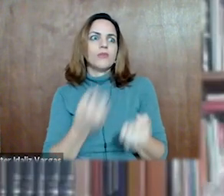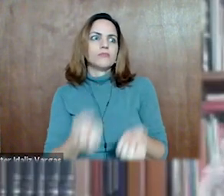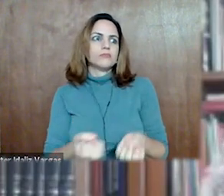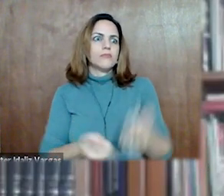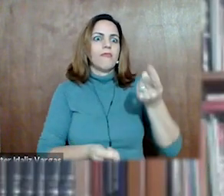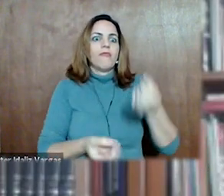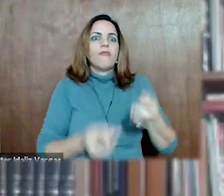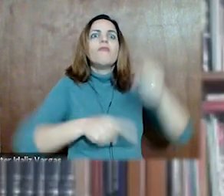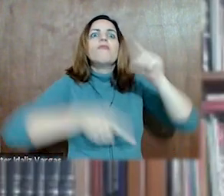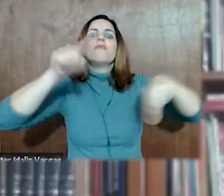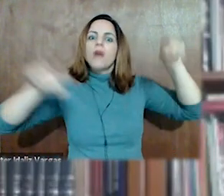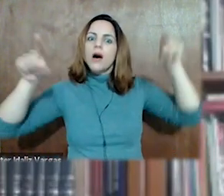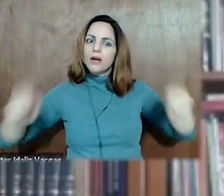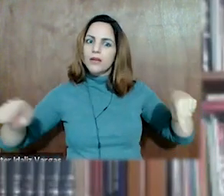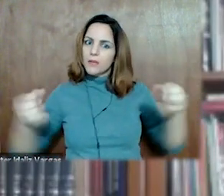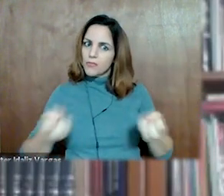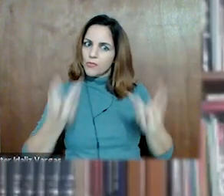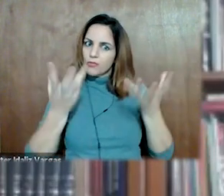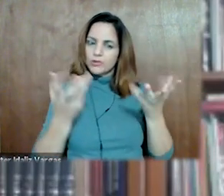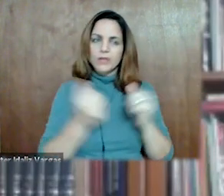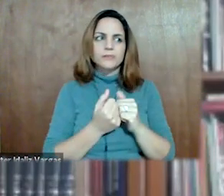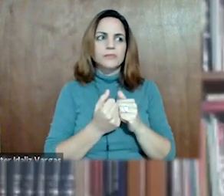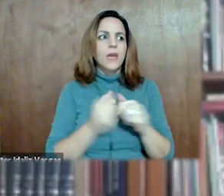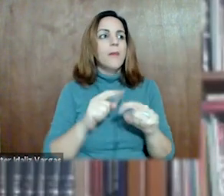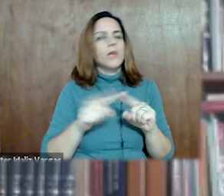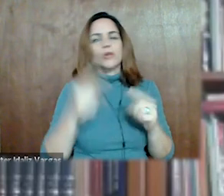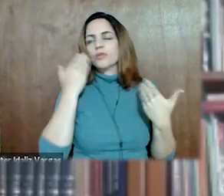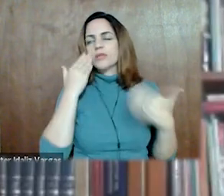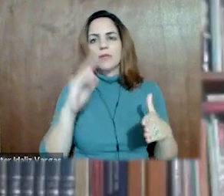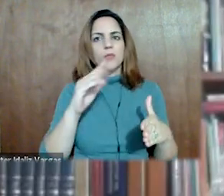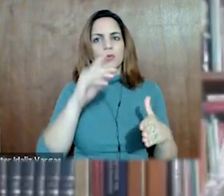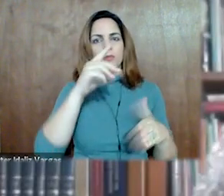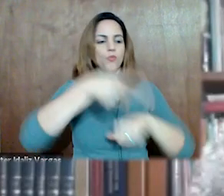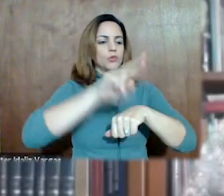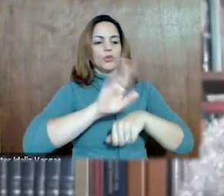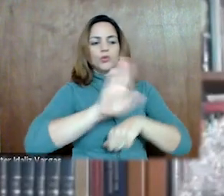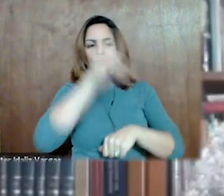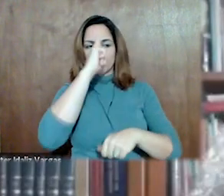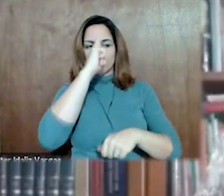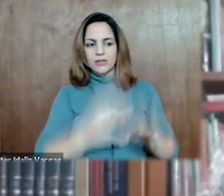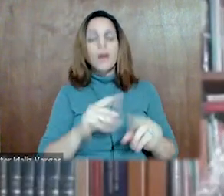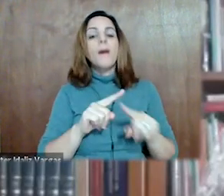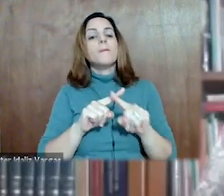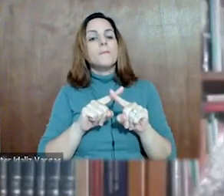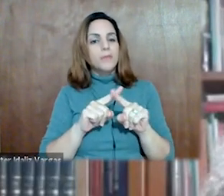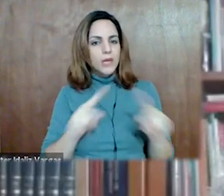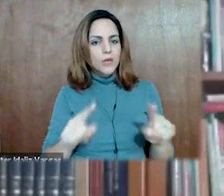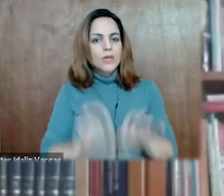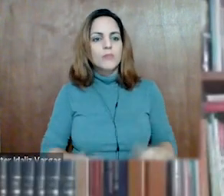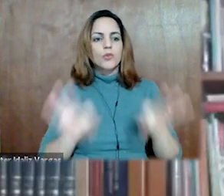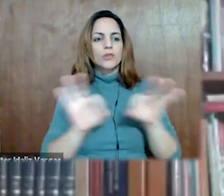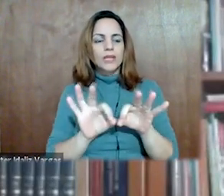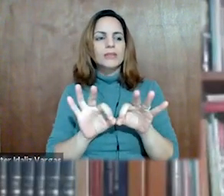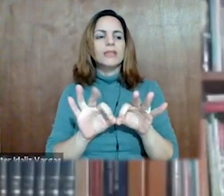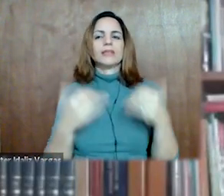y no importa cómo finalmente Puerto Rico decida cuál es el estatus que quiera, tiene que ser con una apuesta a una sociedad